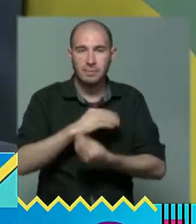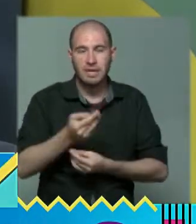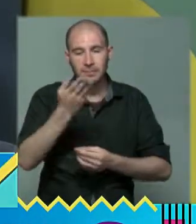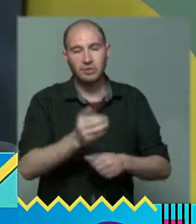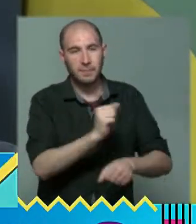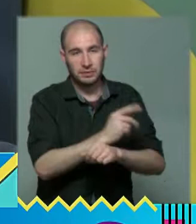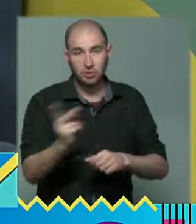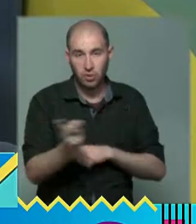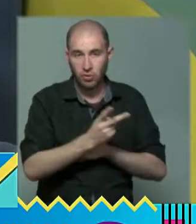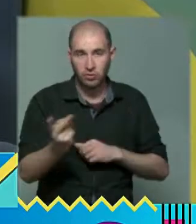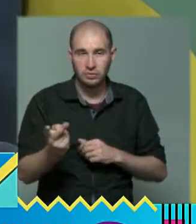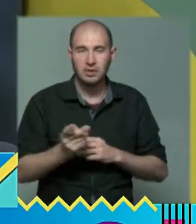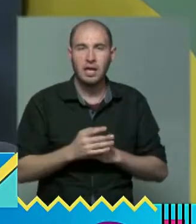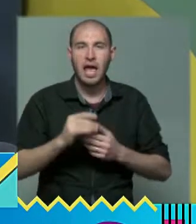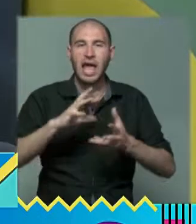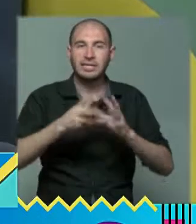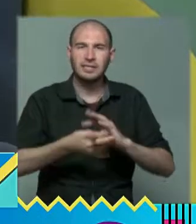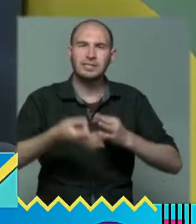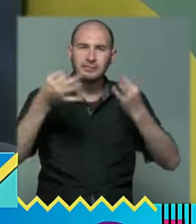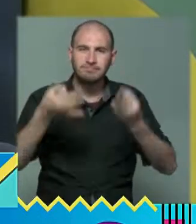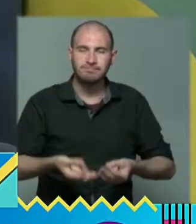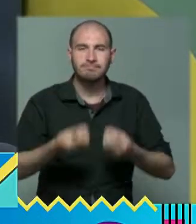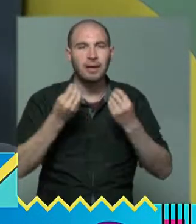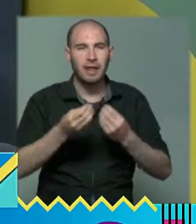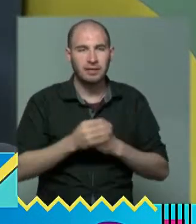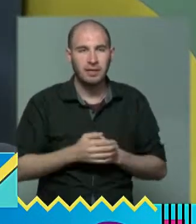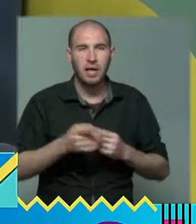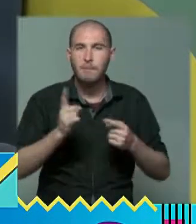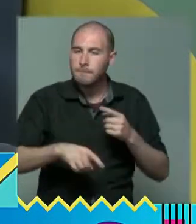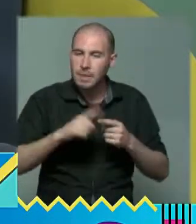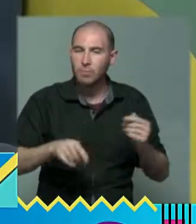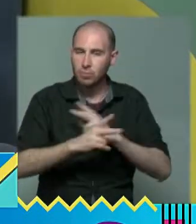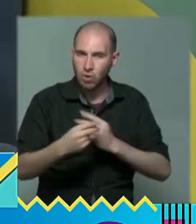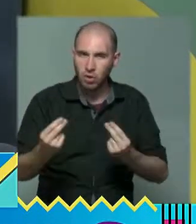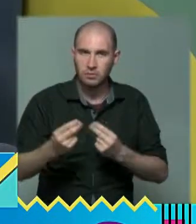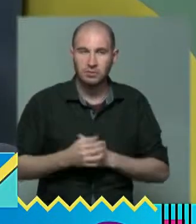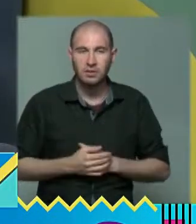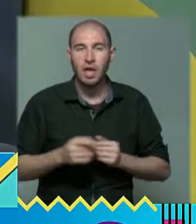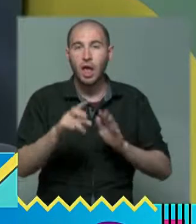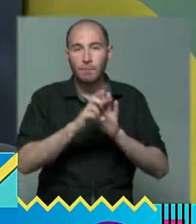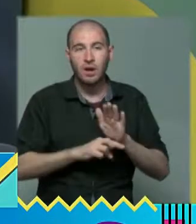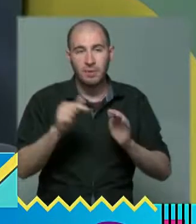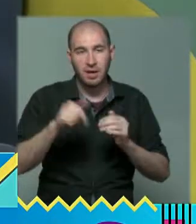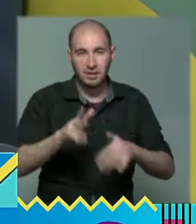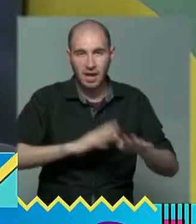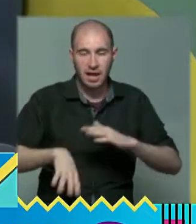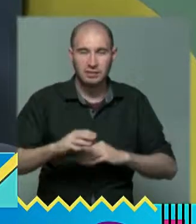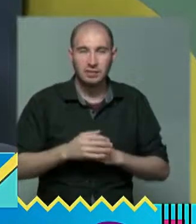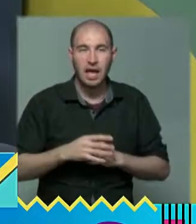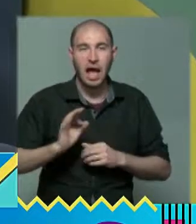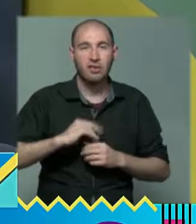interno puedan llegar a evitar estrategias adecuadas para evitar la reincidencia delictiva. Bien. Y este programa se está aplicando a partir